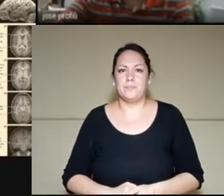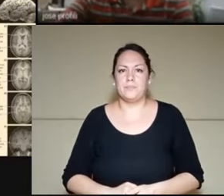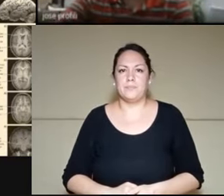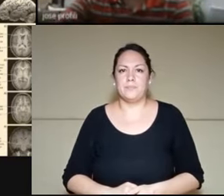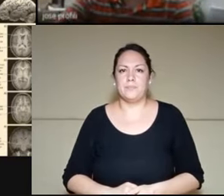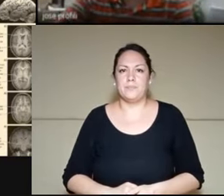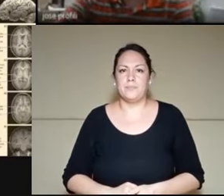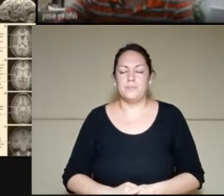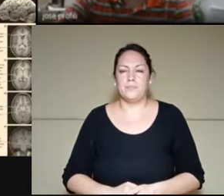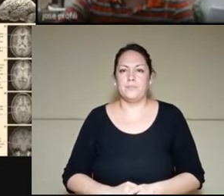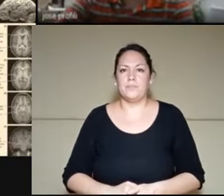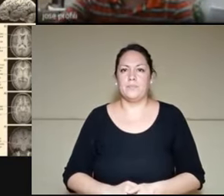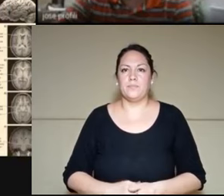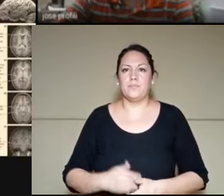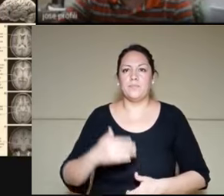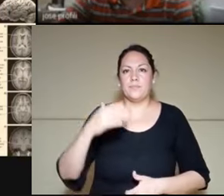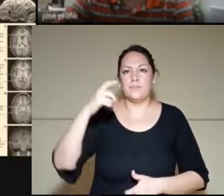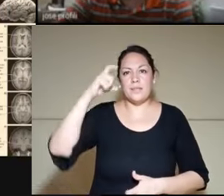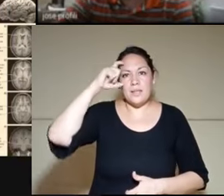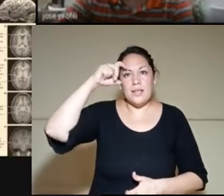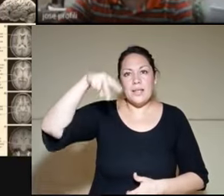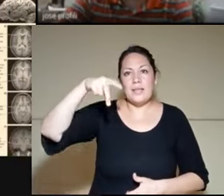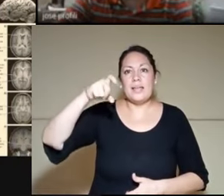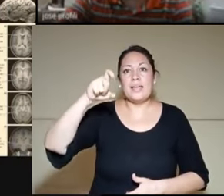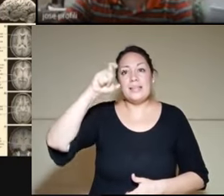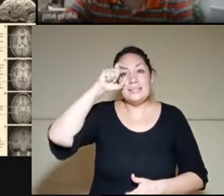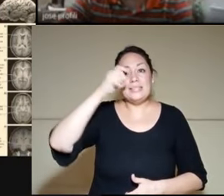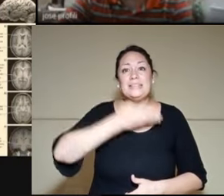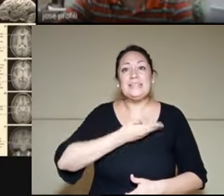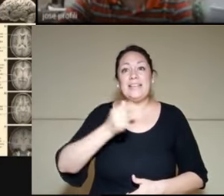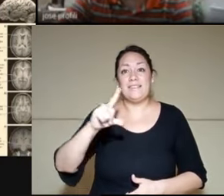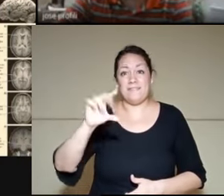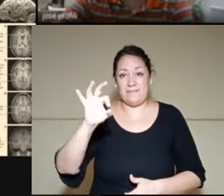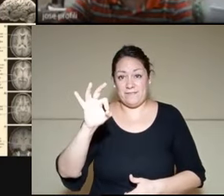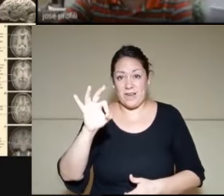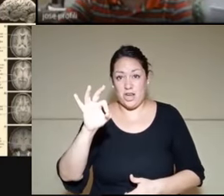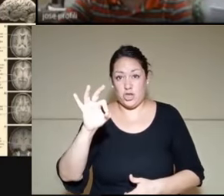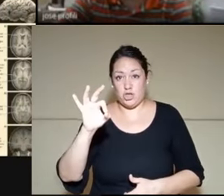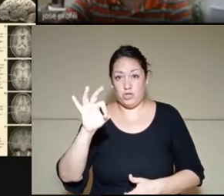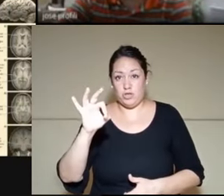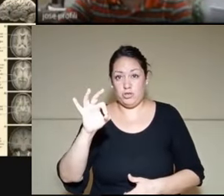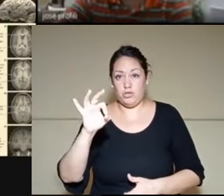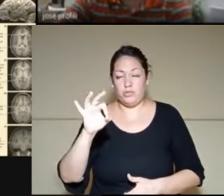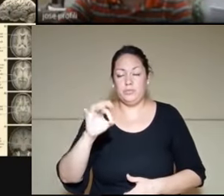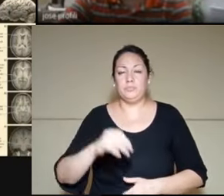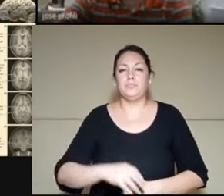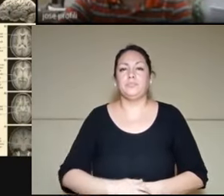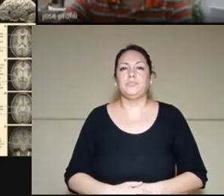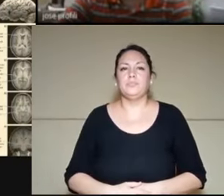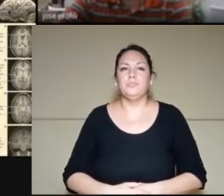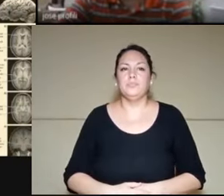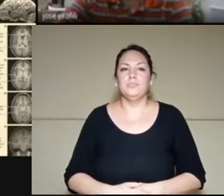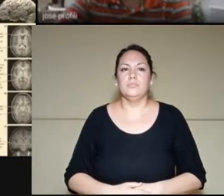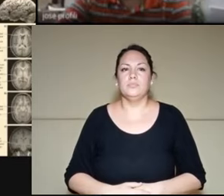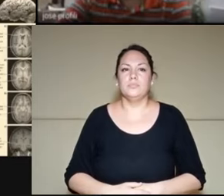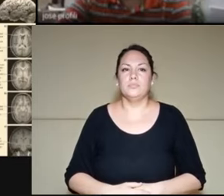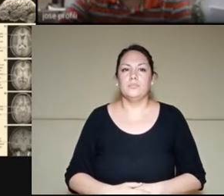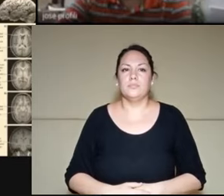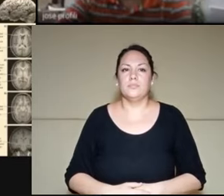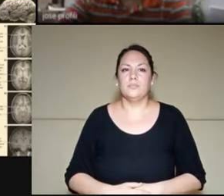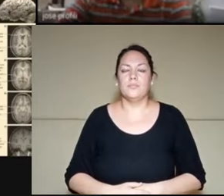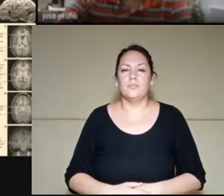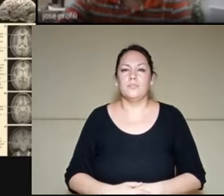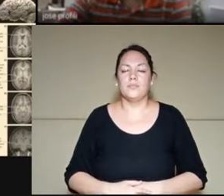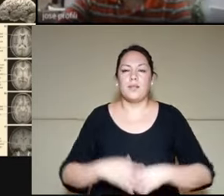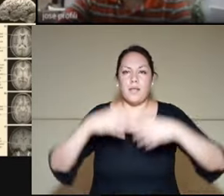Entonces, nuestro encéfalo, nosotros el sistema nervioso lo dividimos en encéfalo, ¿no es cierto? Encéfalo,